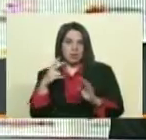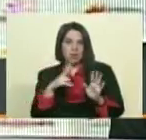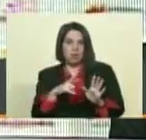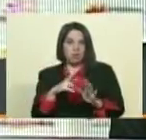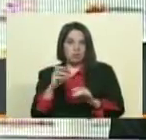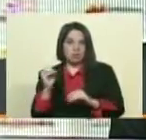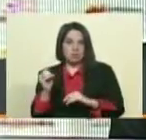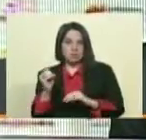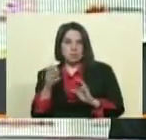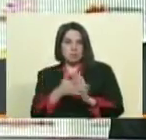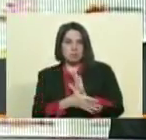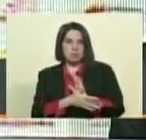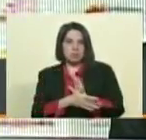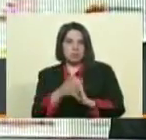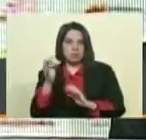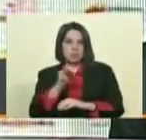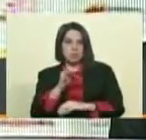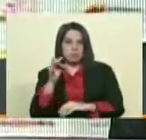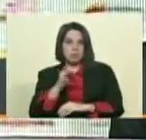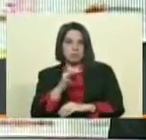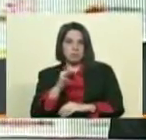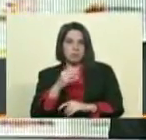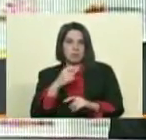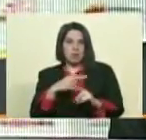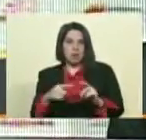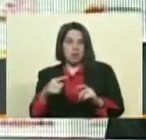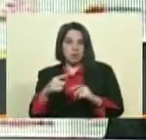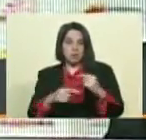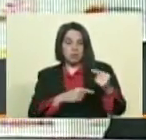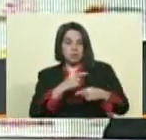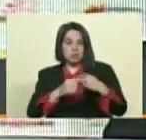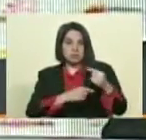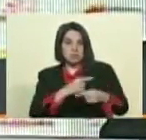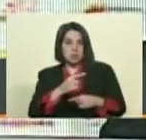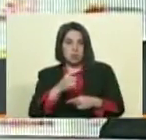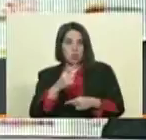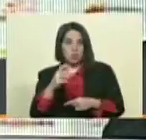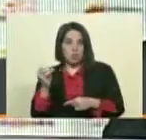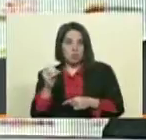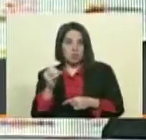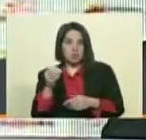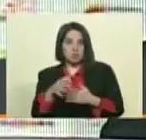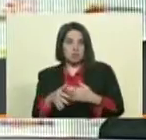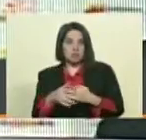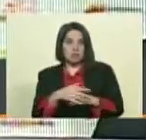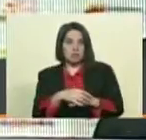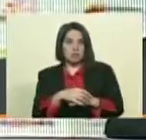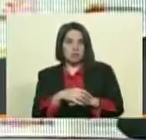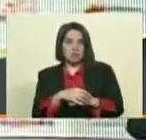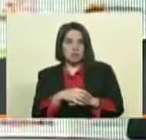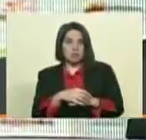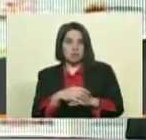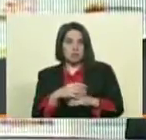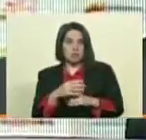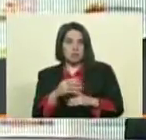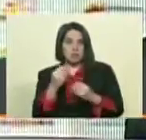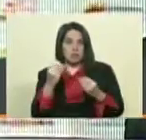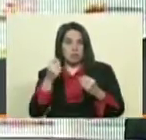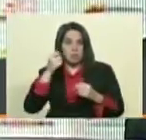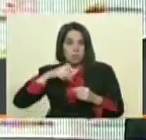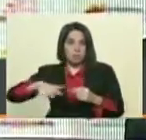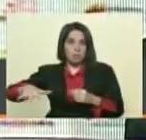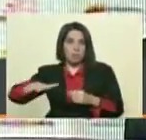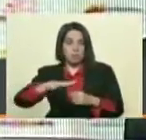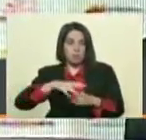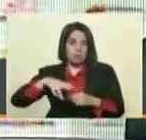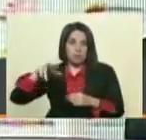del 45% que se acumuló en el siglo XX venezolano. Sin lugar a duda, el pueblo venezolano, con